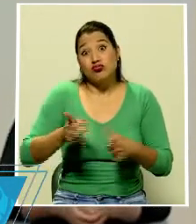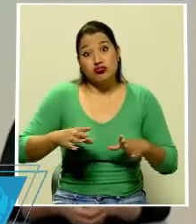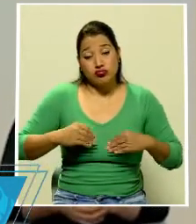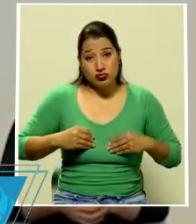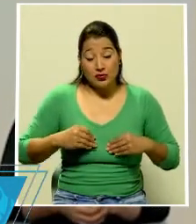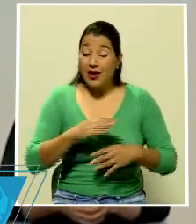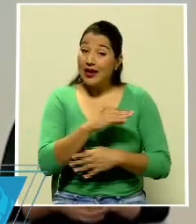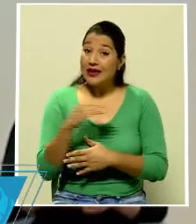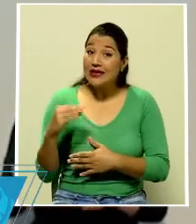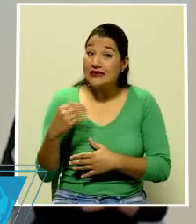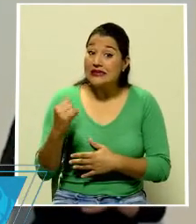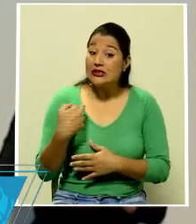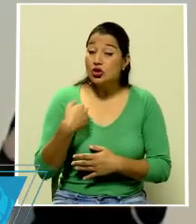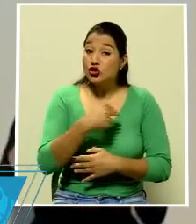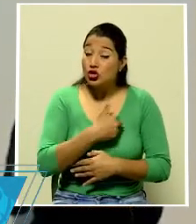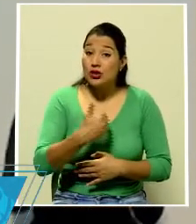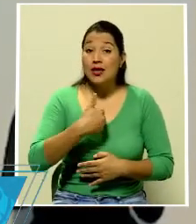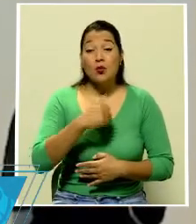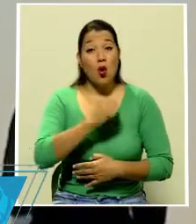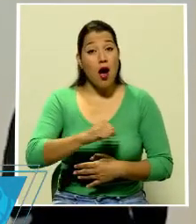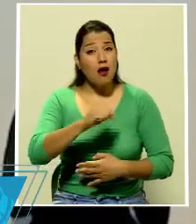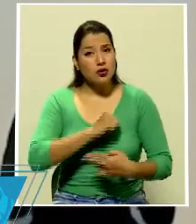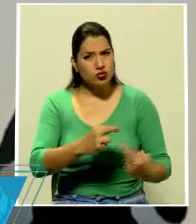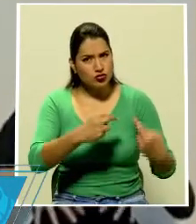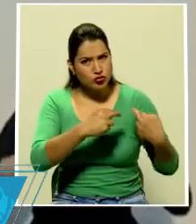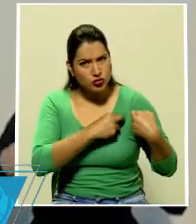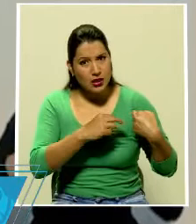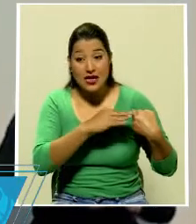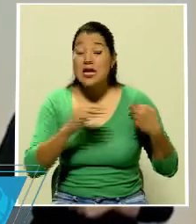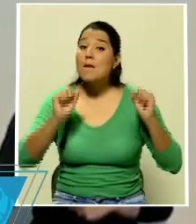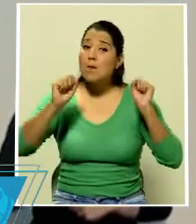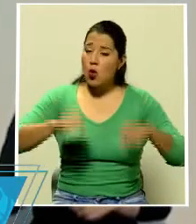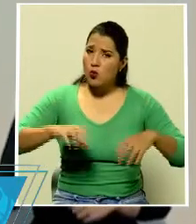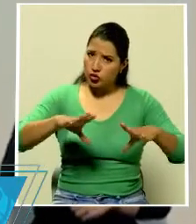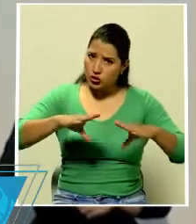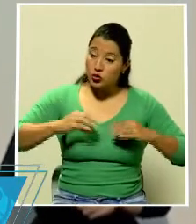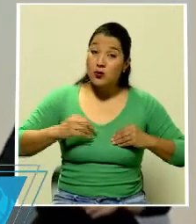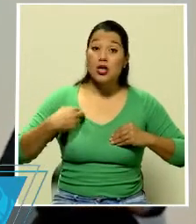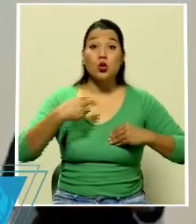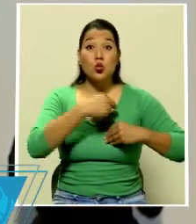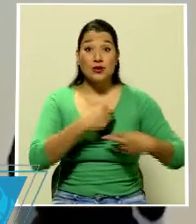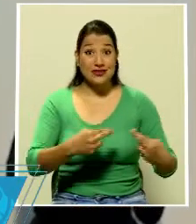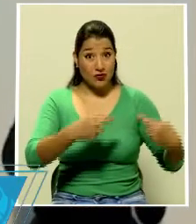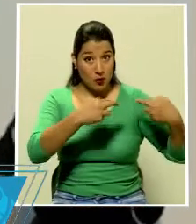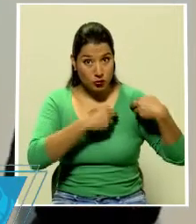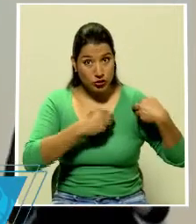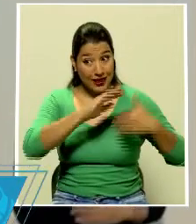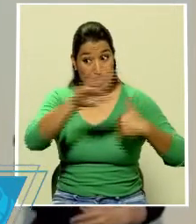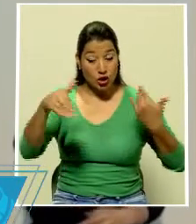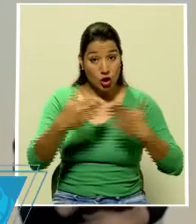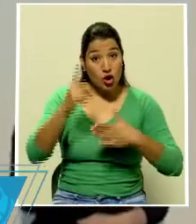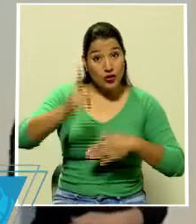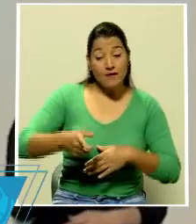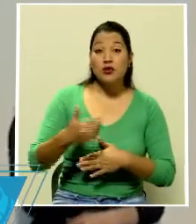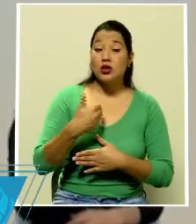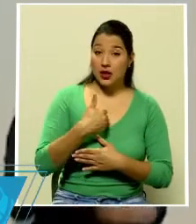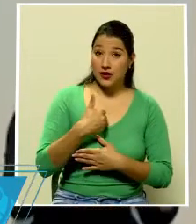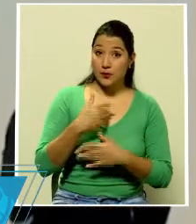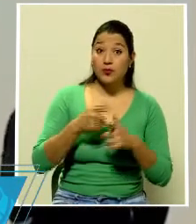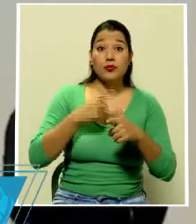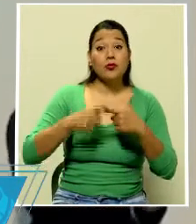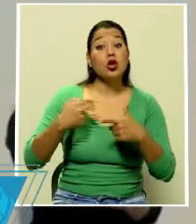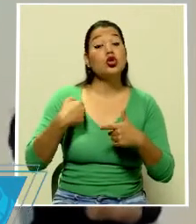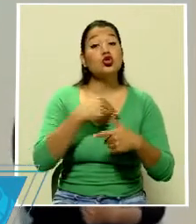Y en la medida que seamos responsables y podamos asumir nuestra cuota de responsabilidad, que todos y todas la tenemos,